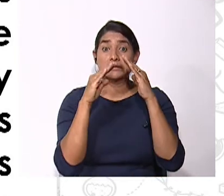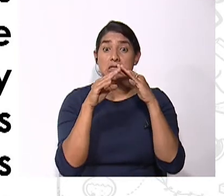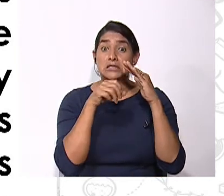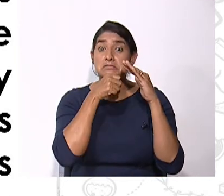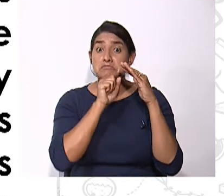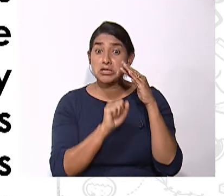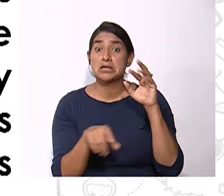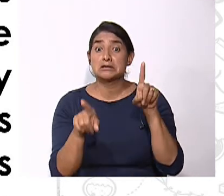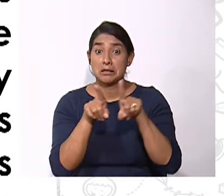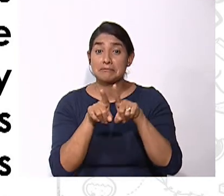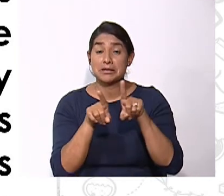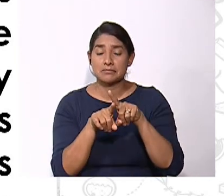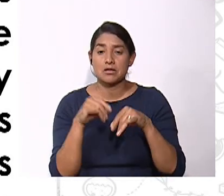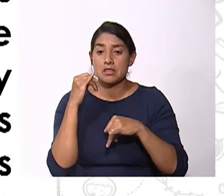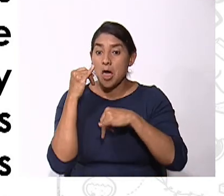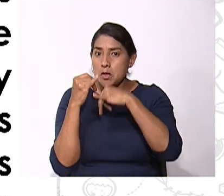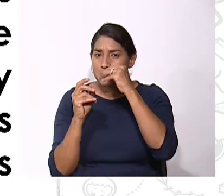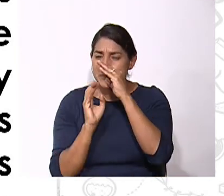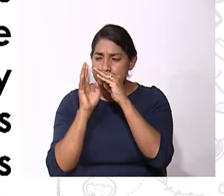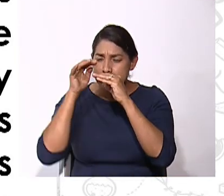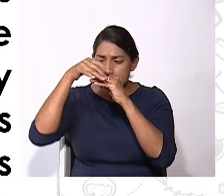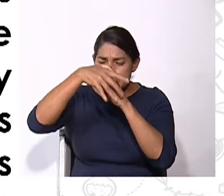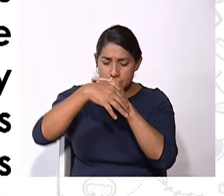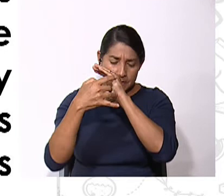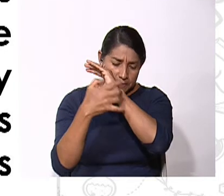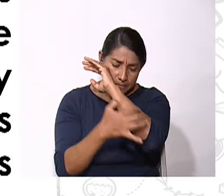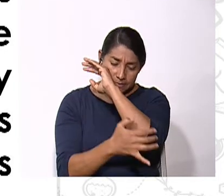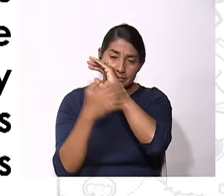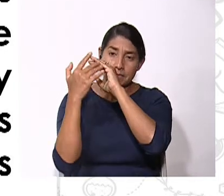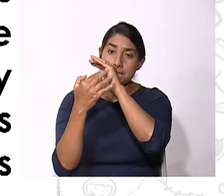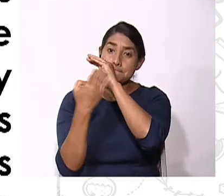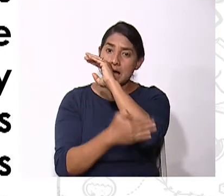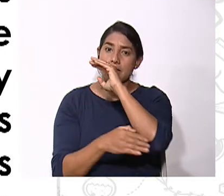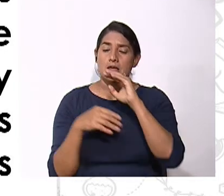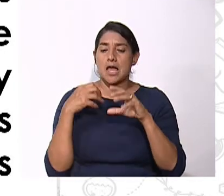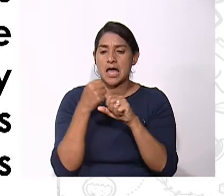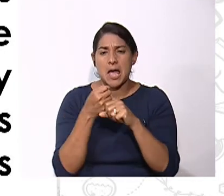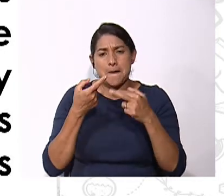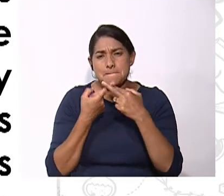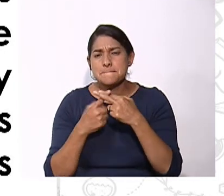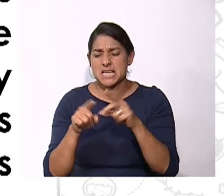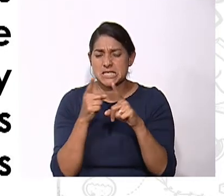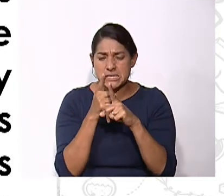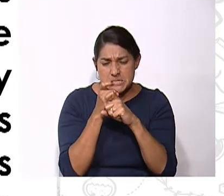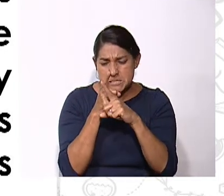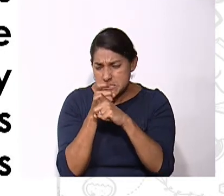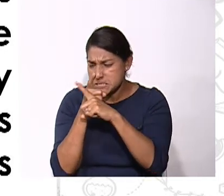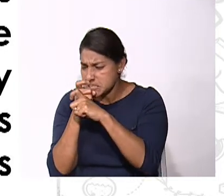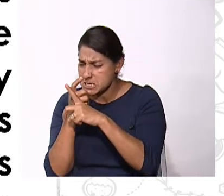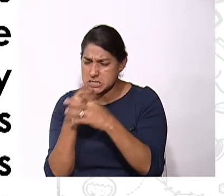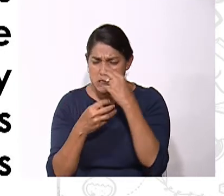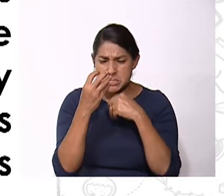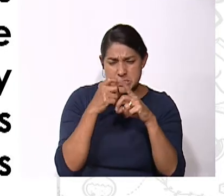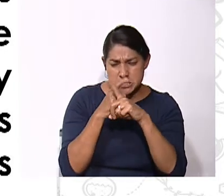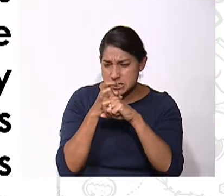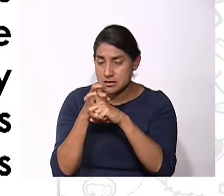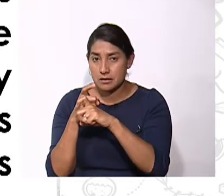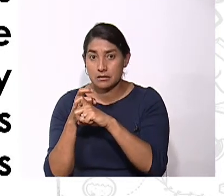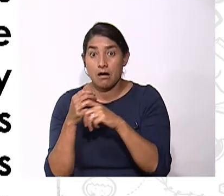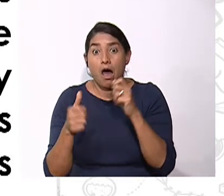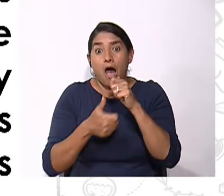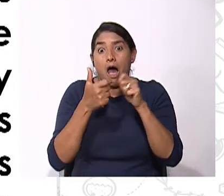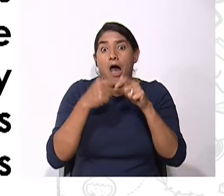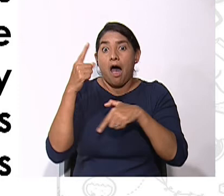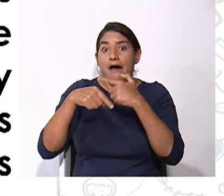viejas. Una vez filtradas en la madera, las obreras comienzan a devorarla. Muchas veces